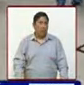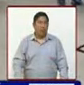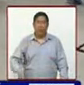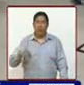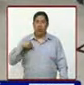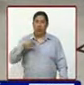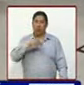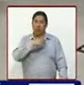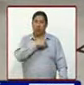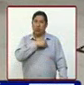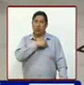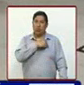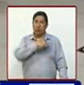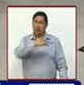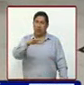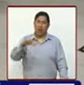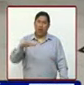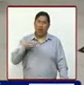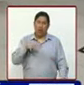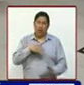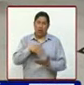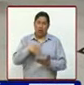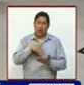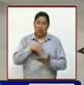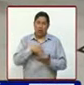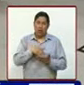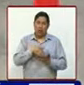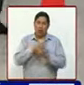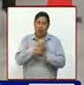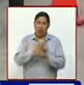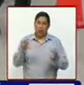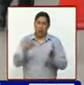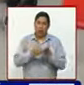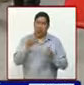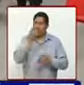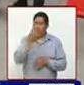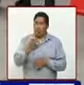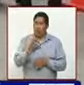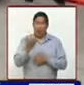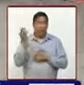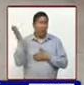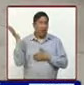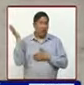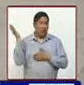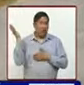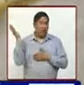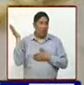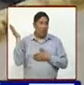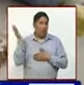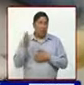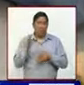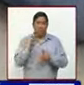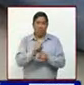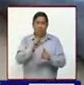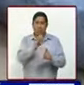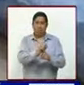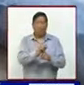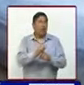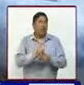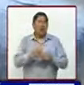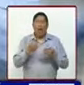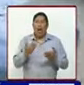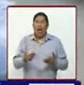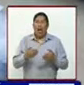Nos encontramos en la Fuerza Especial de Lucha contra el Narcotráfico. Lo que usted ve a mi espalda. Marihuana, también narcotráfico y pasta